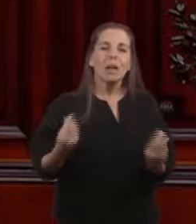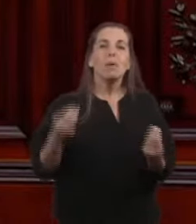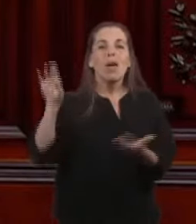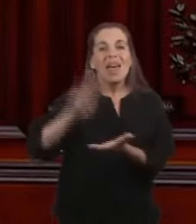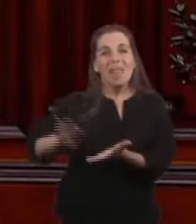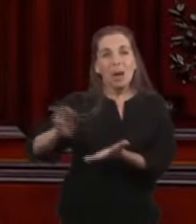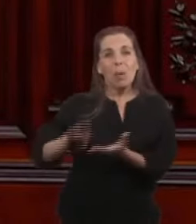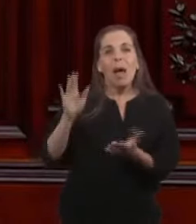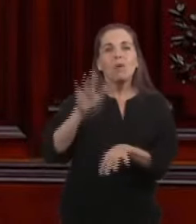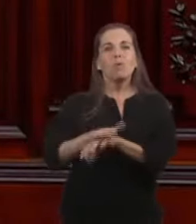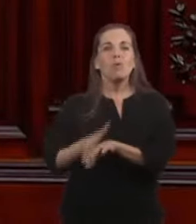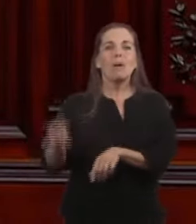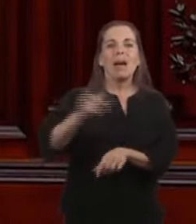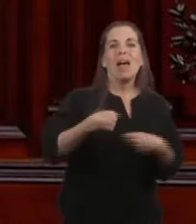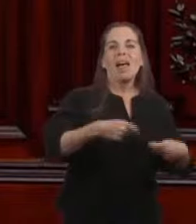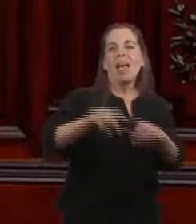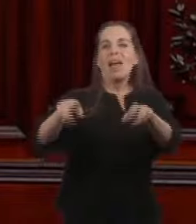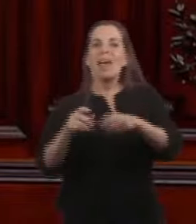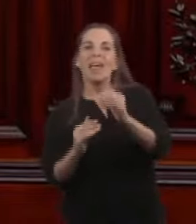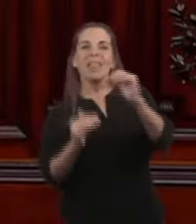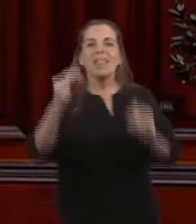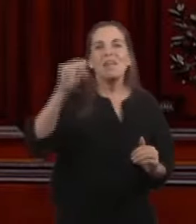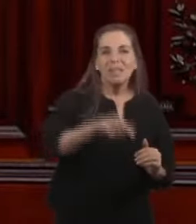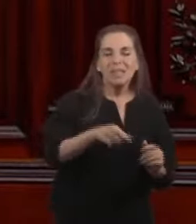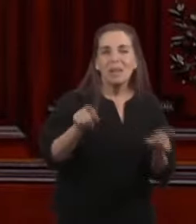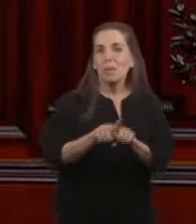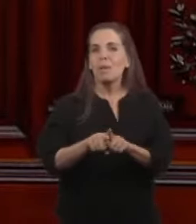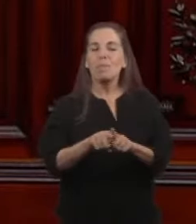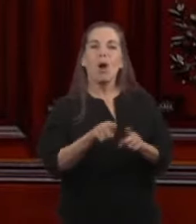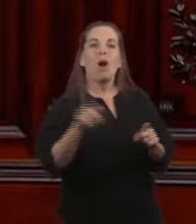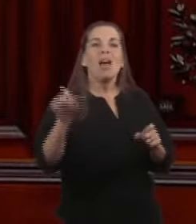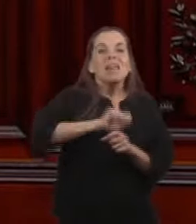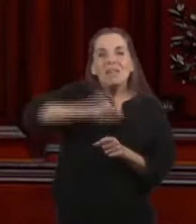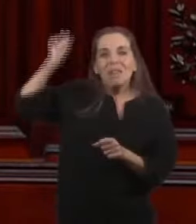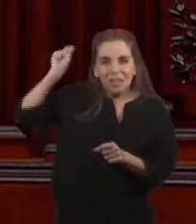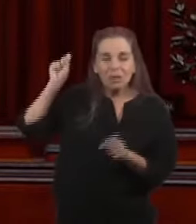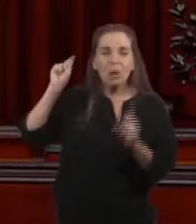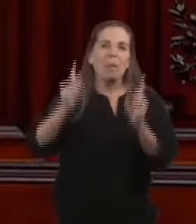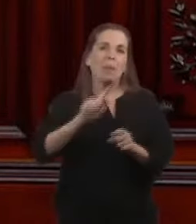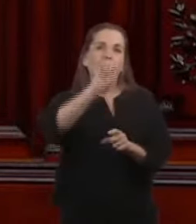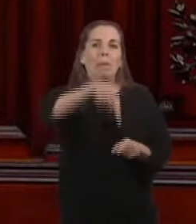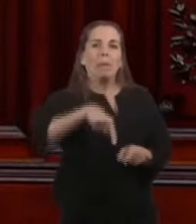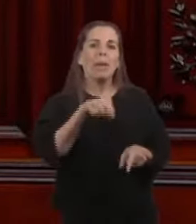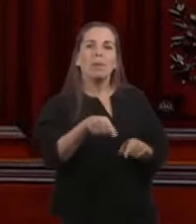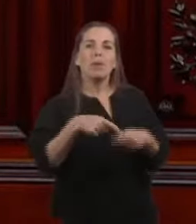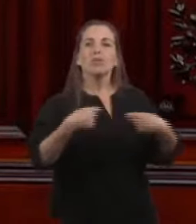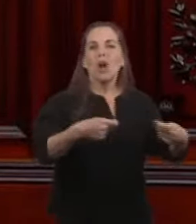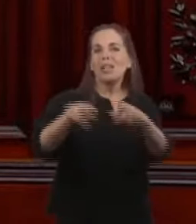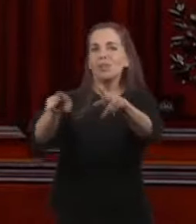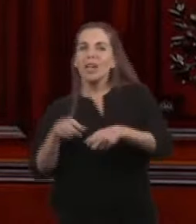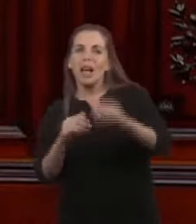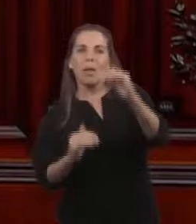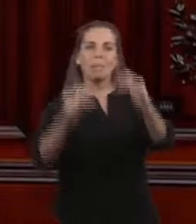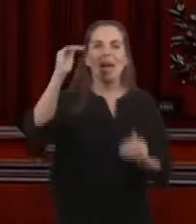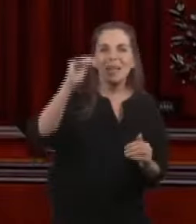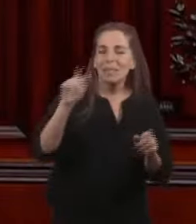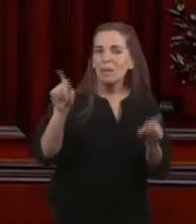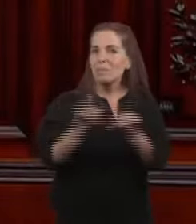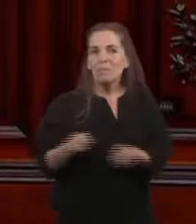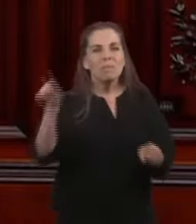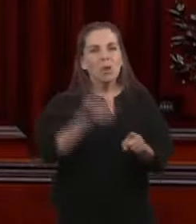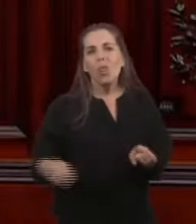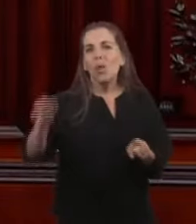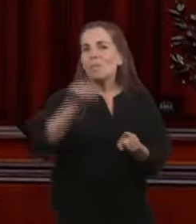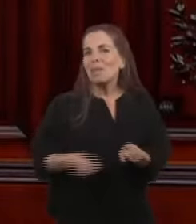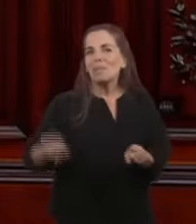déficit la emisión monetaria es producto del déficit la inflación es producto de financiar El déficit con emisión la destrucción del capital es